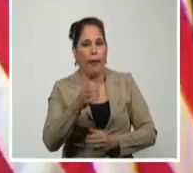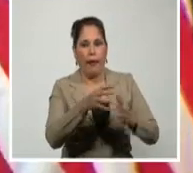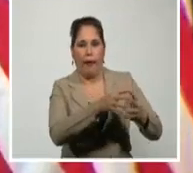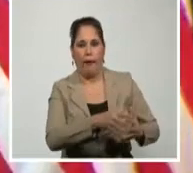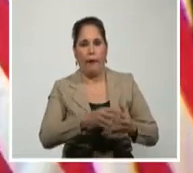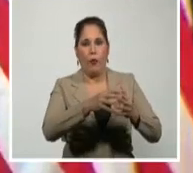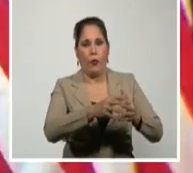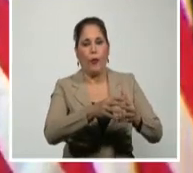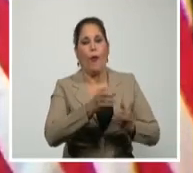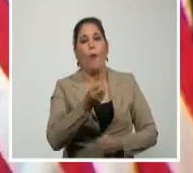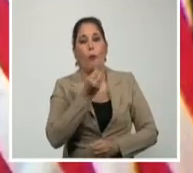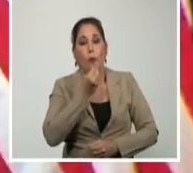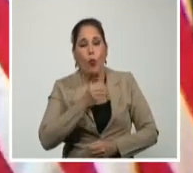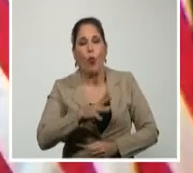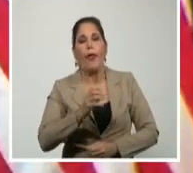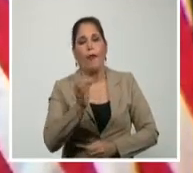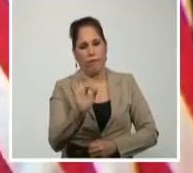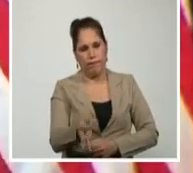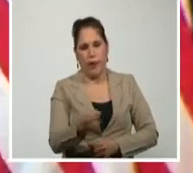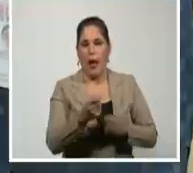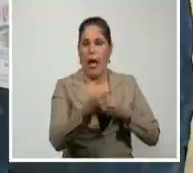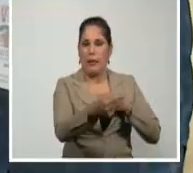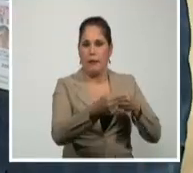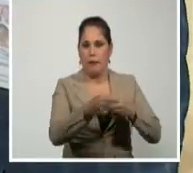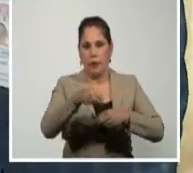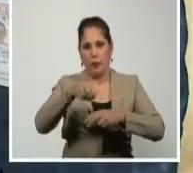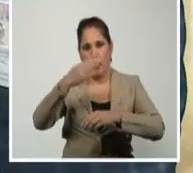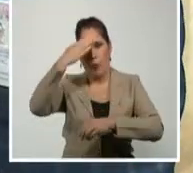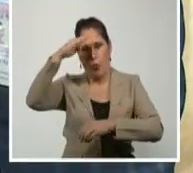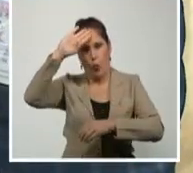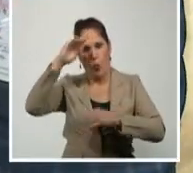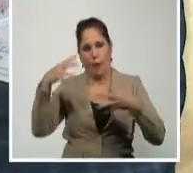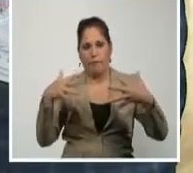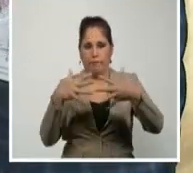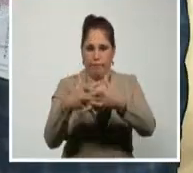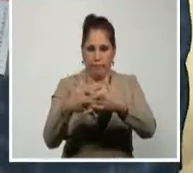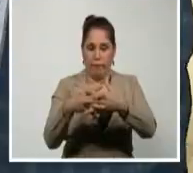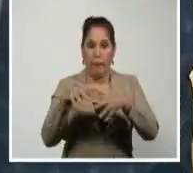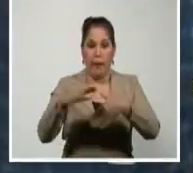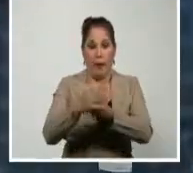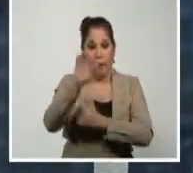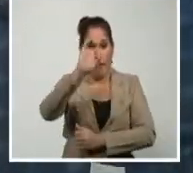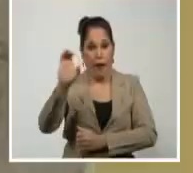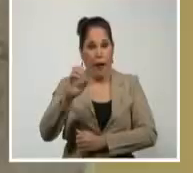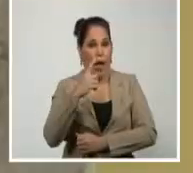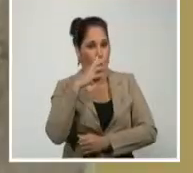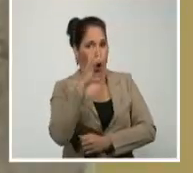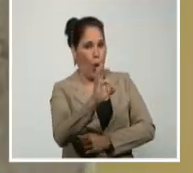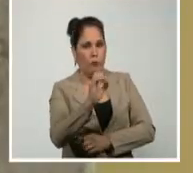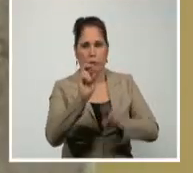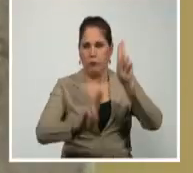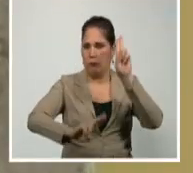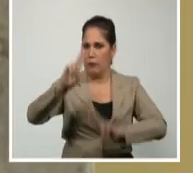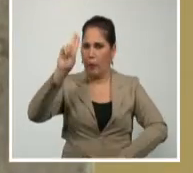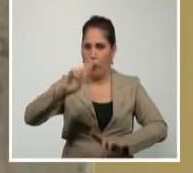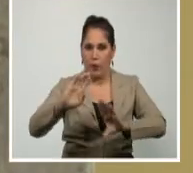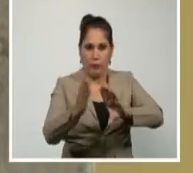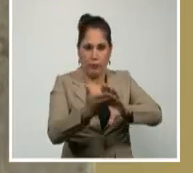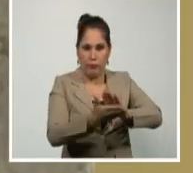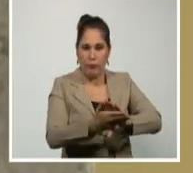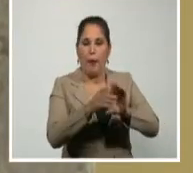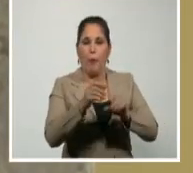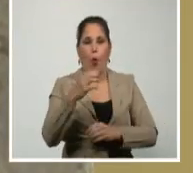su discurso de pretendido acercamiento a La Habana. Desde la Cancillería cubana se ratifica la negativa irrevocable a dejar mancillar